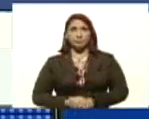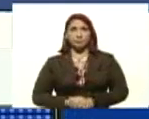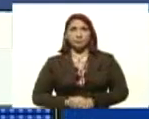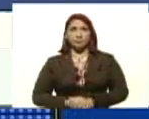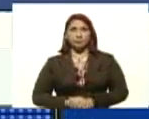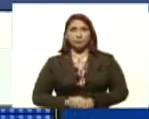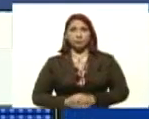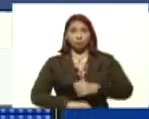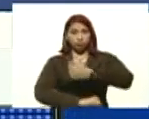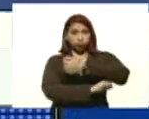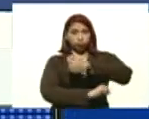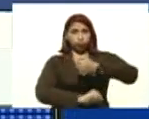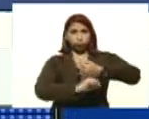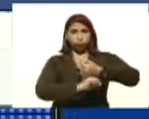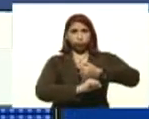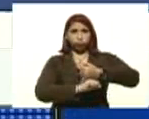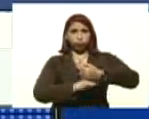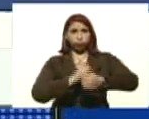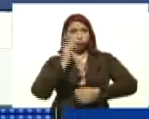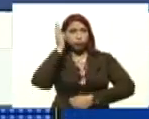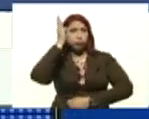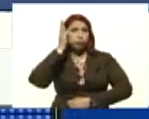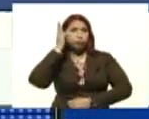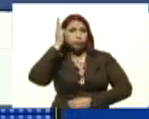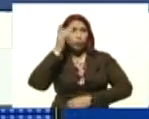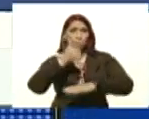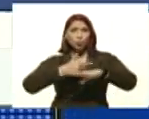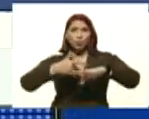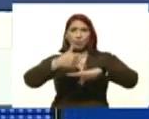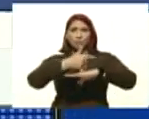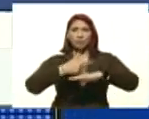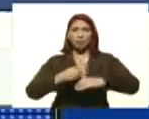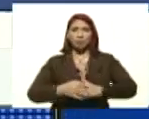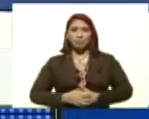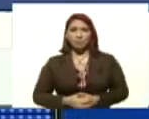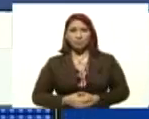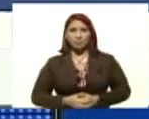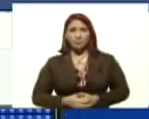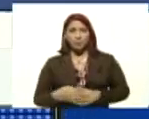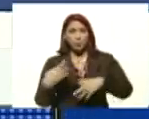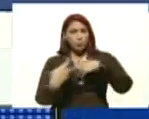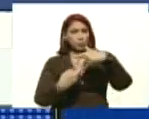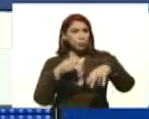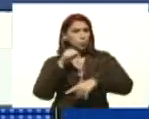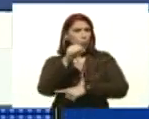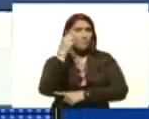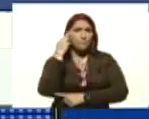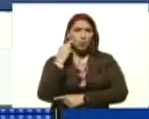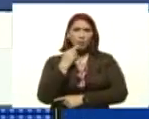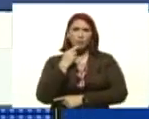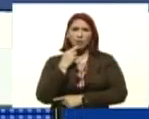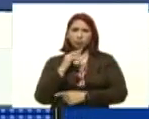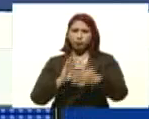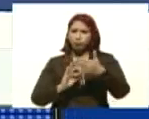Es la base del concepto gubernamental de la revolución bolivariana,